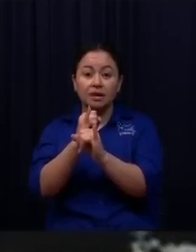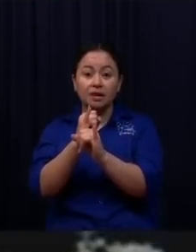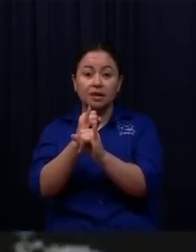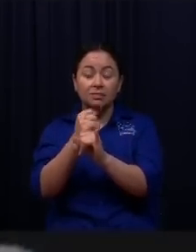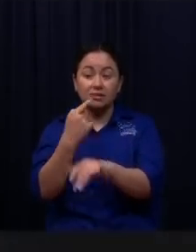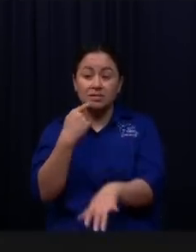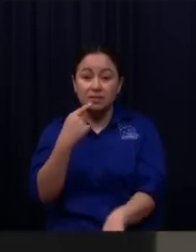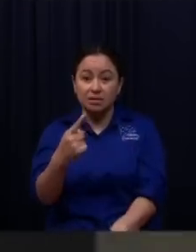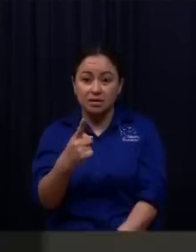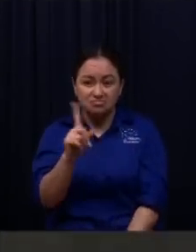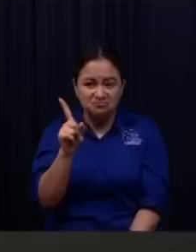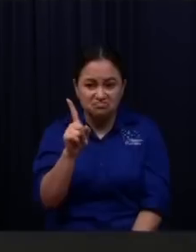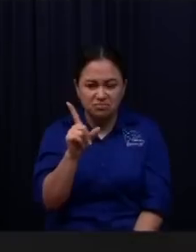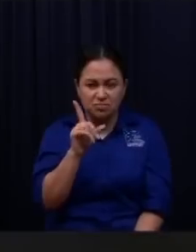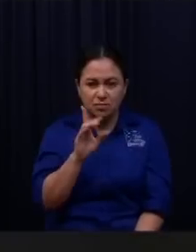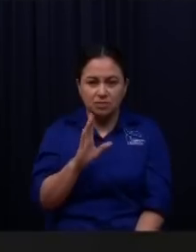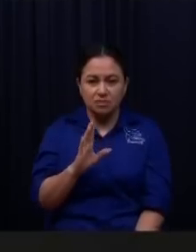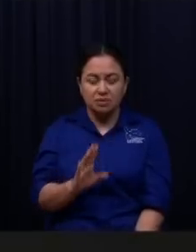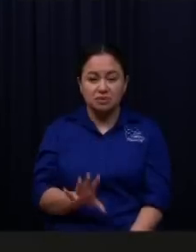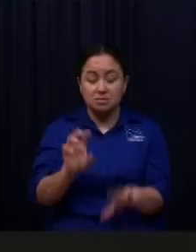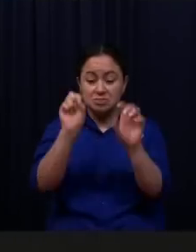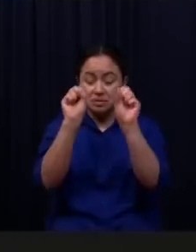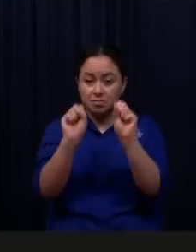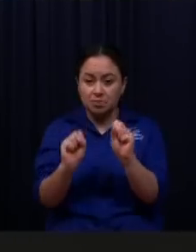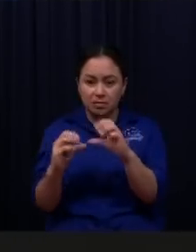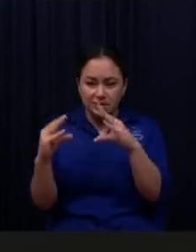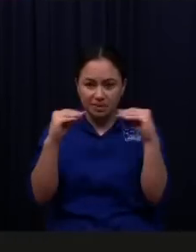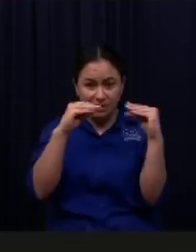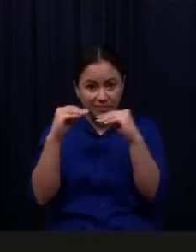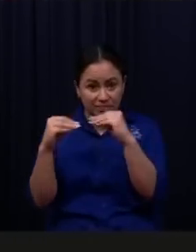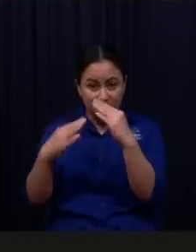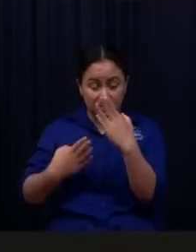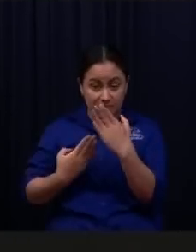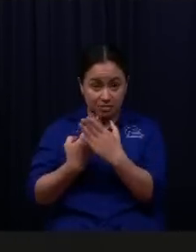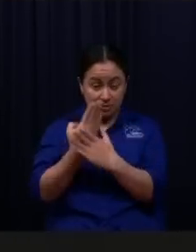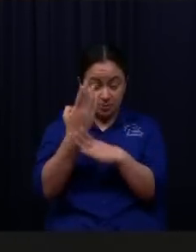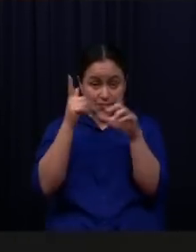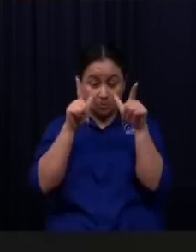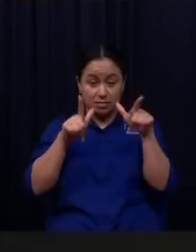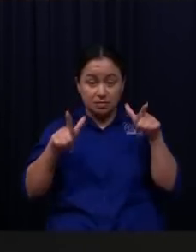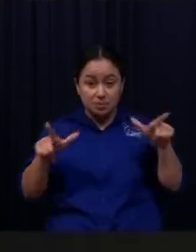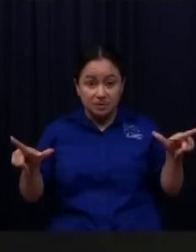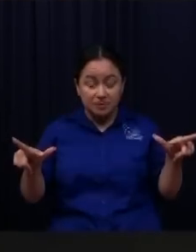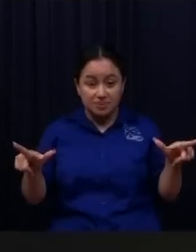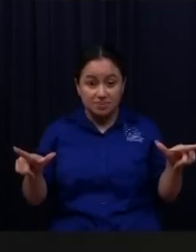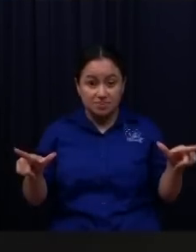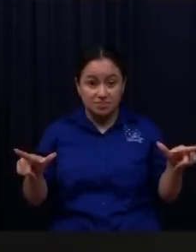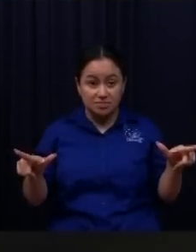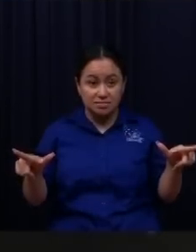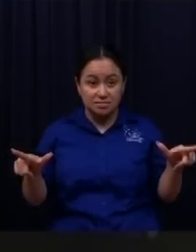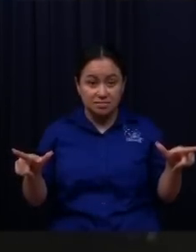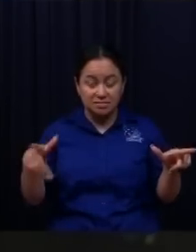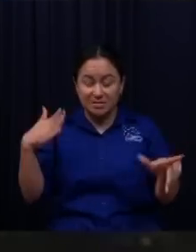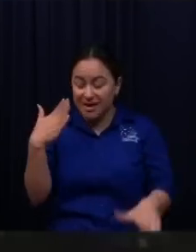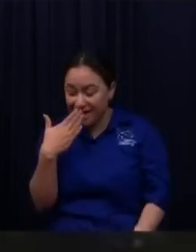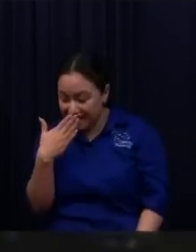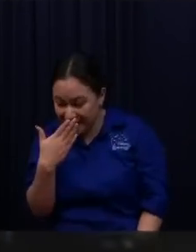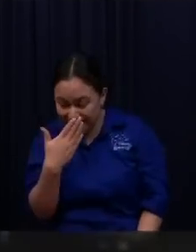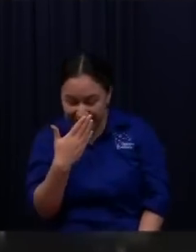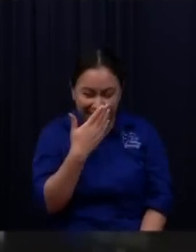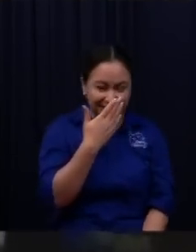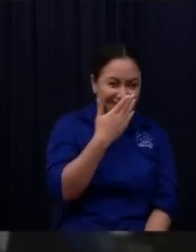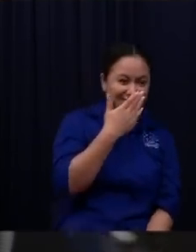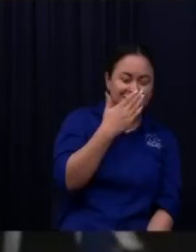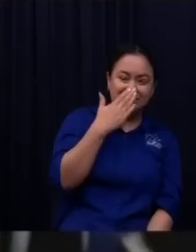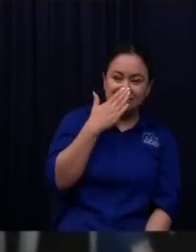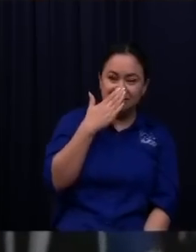la libertad de hablar. Y entonces empiezan a burlarse Le